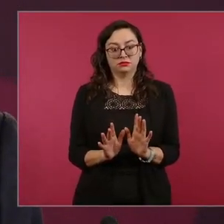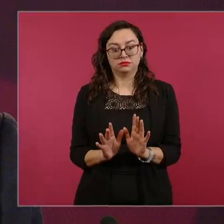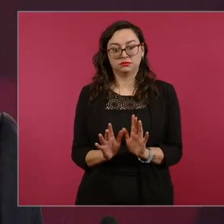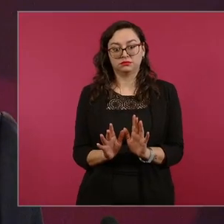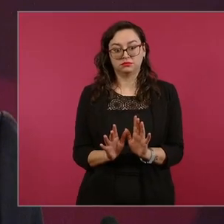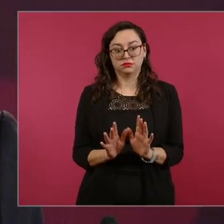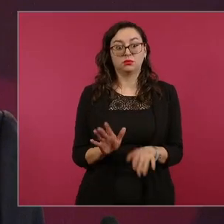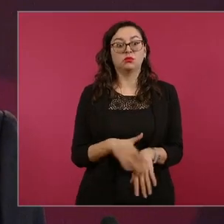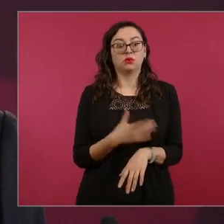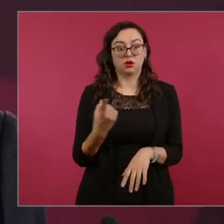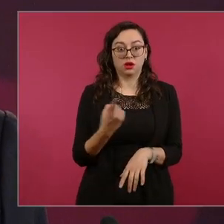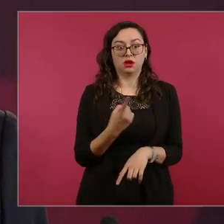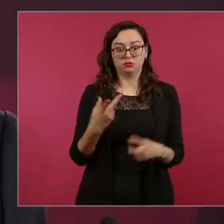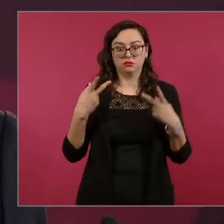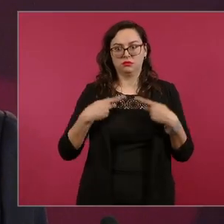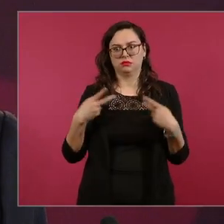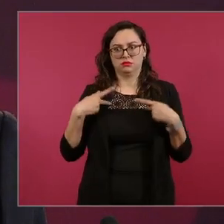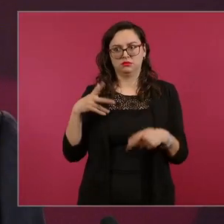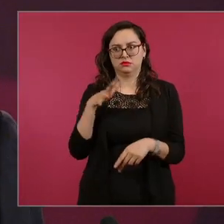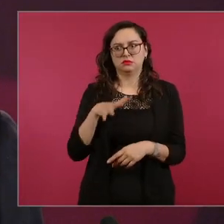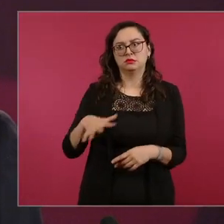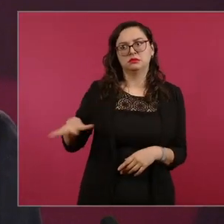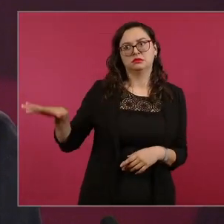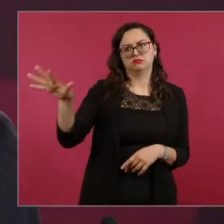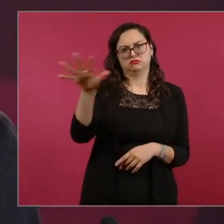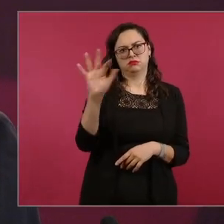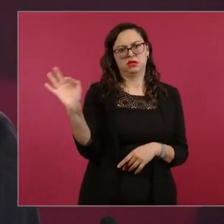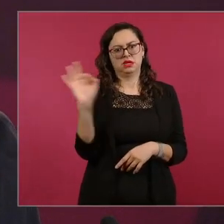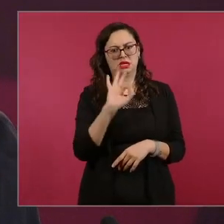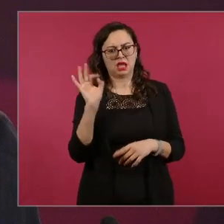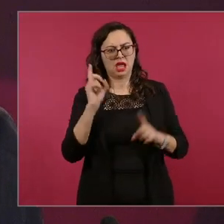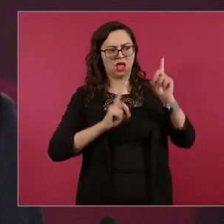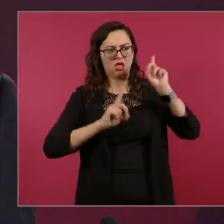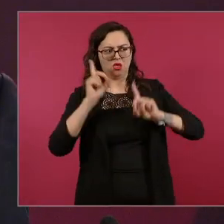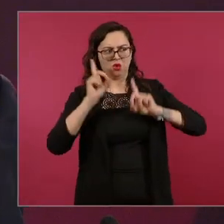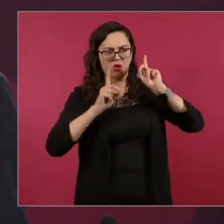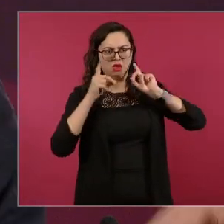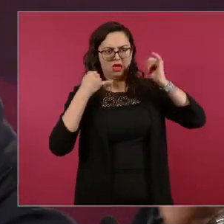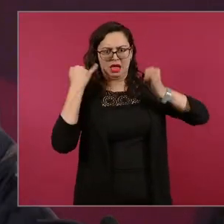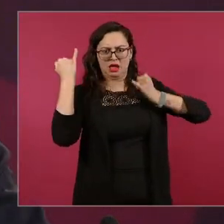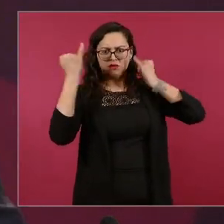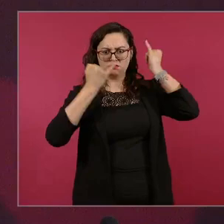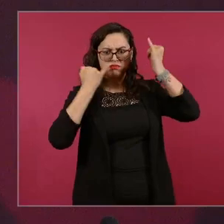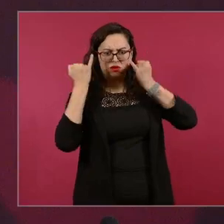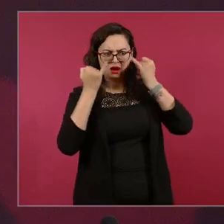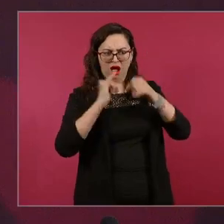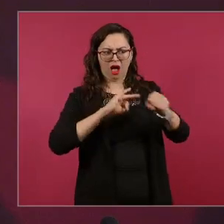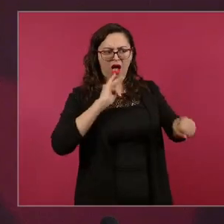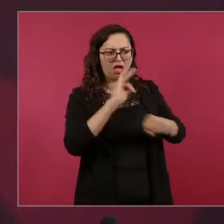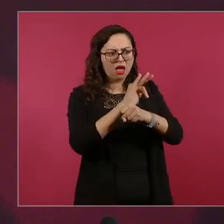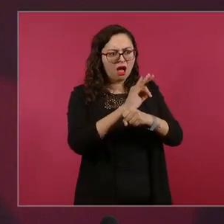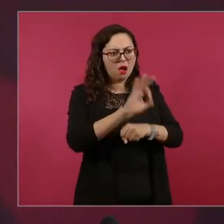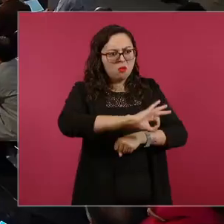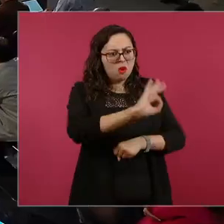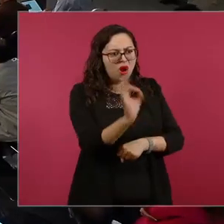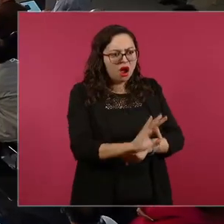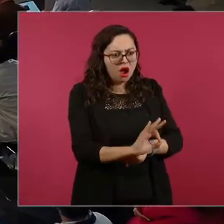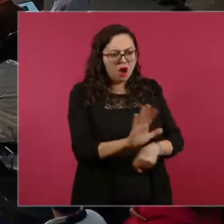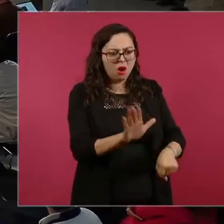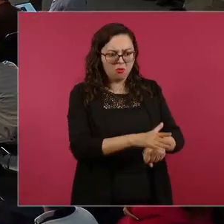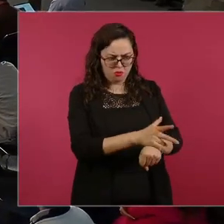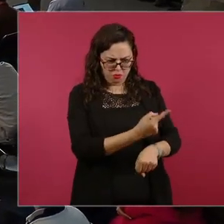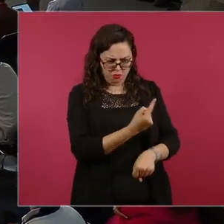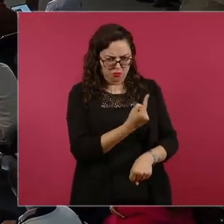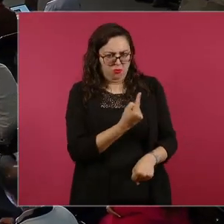de que como un